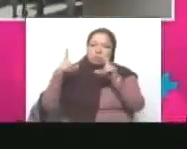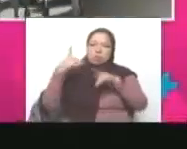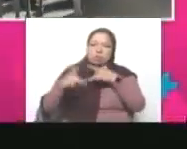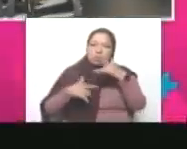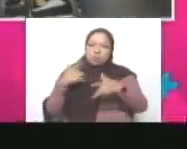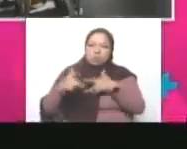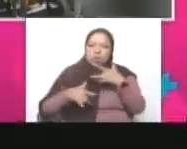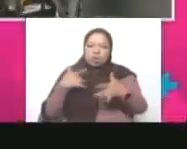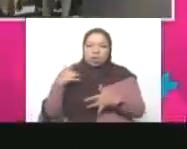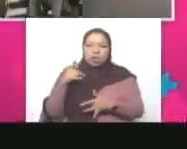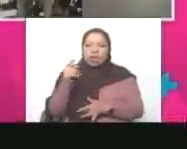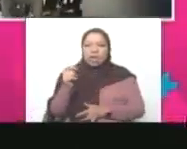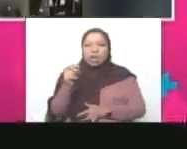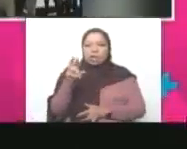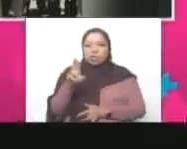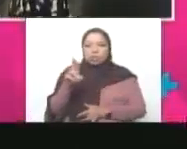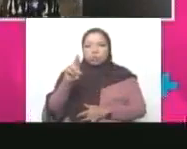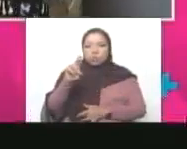hicieron en Turén.